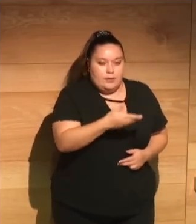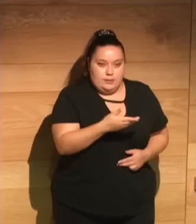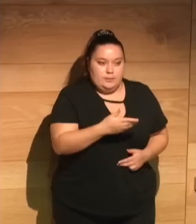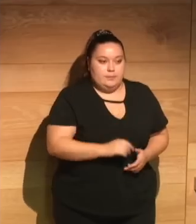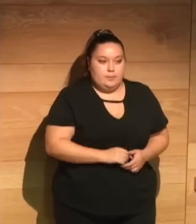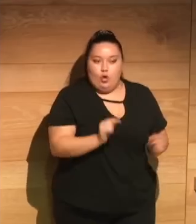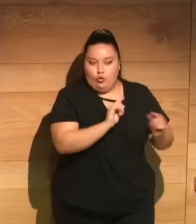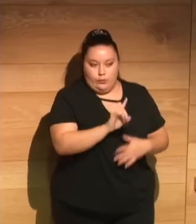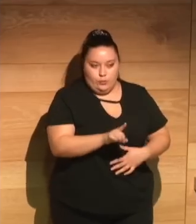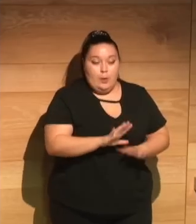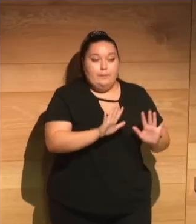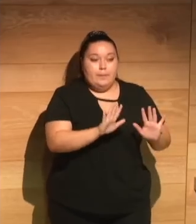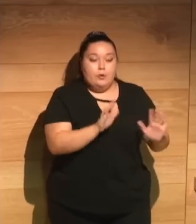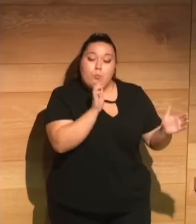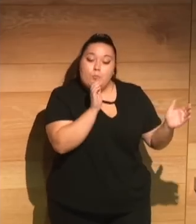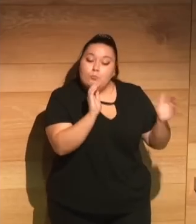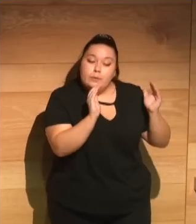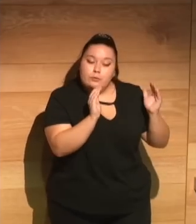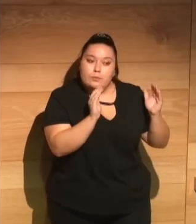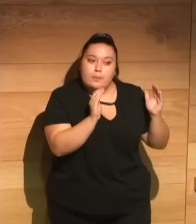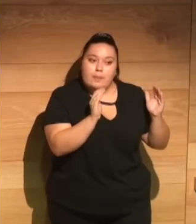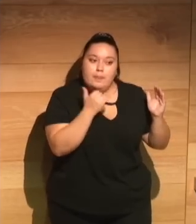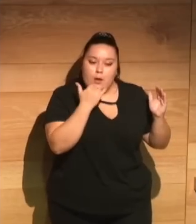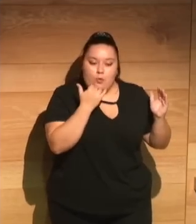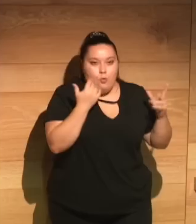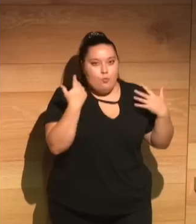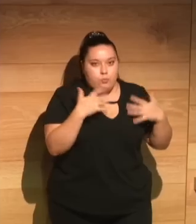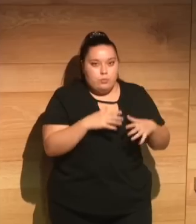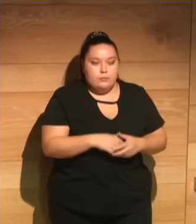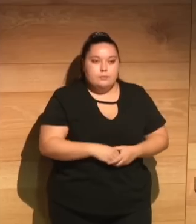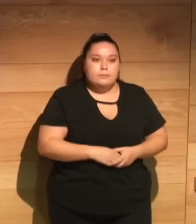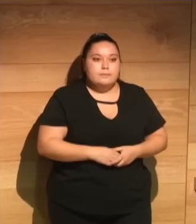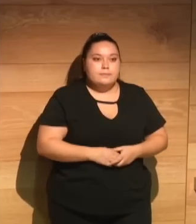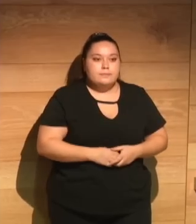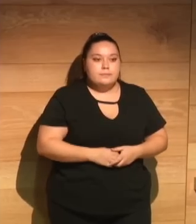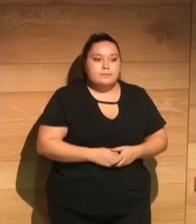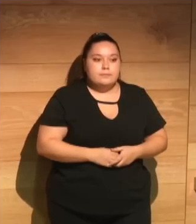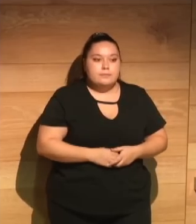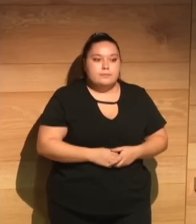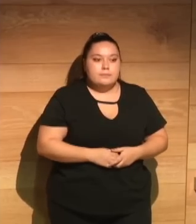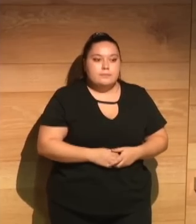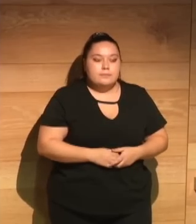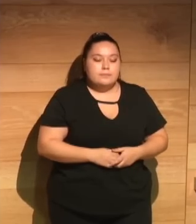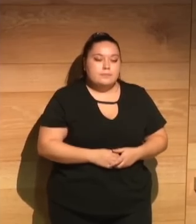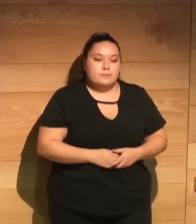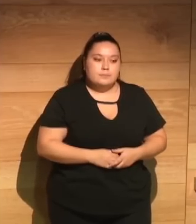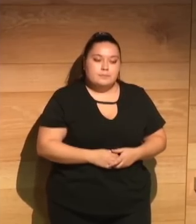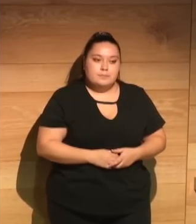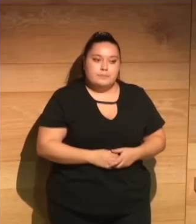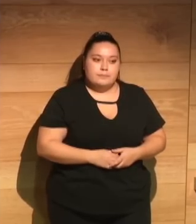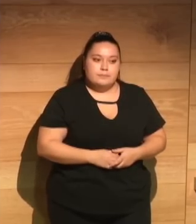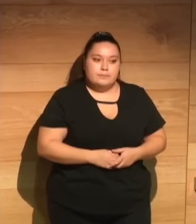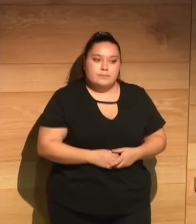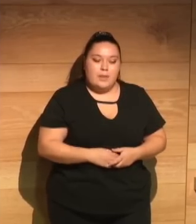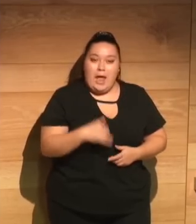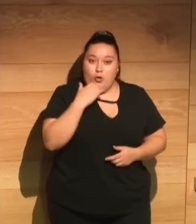absoluto. Pero es que hay un momento que es paradigmático de todo esto. Y que además tiene, como tantas veces, una vocación